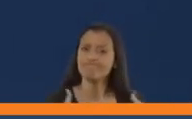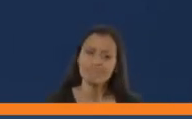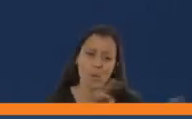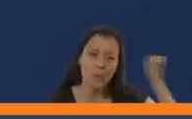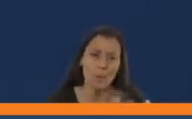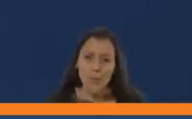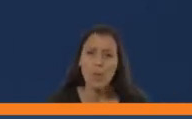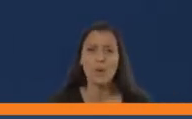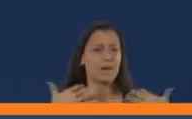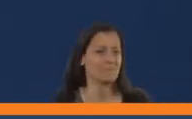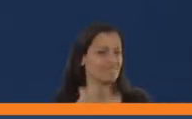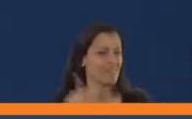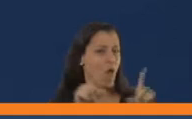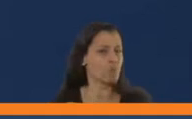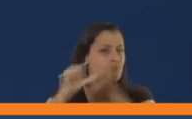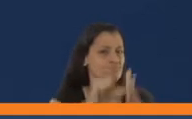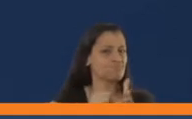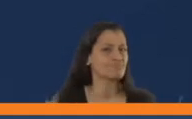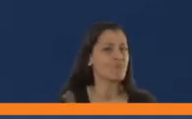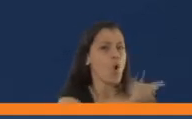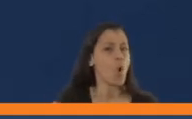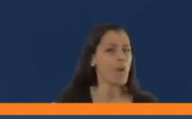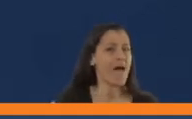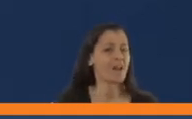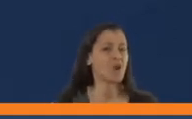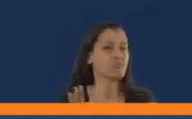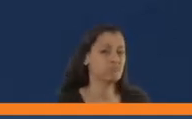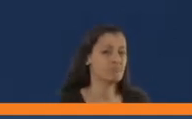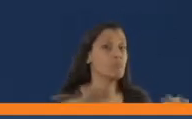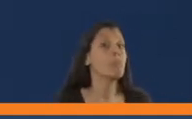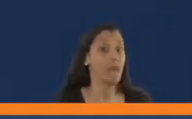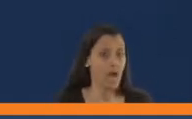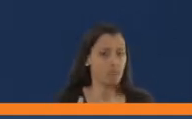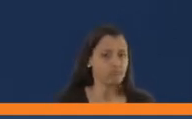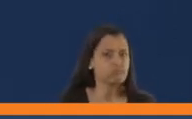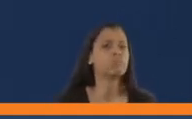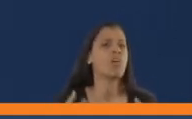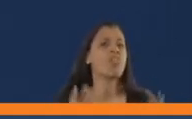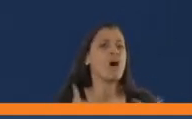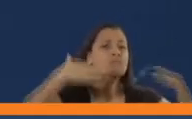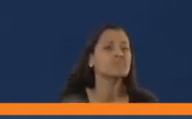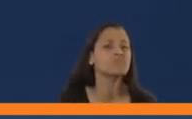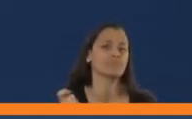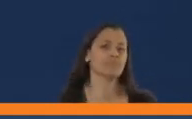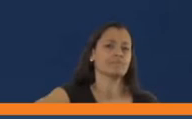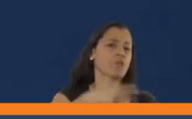busca acondicionar a los gobiernos pero en los hechos sólo se lastima a los pueblos